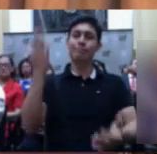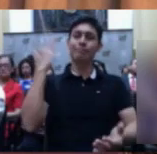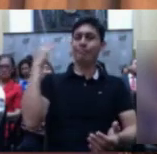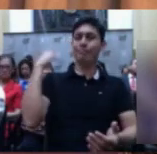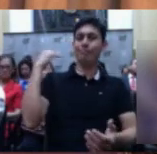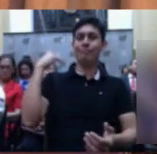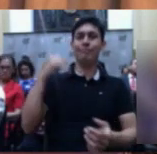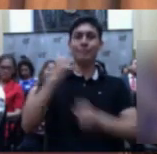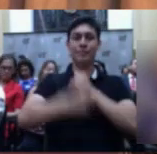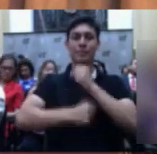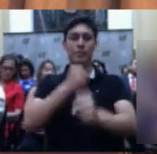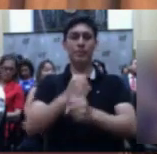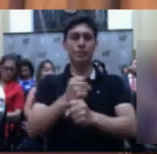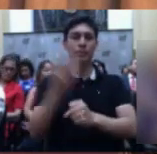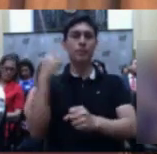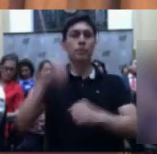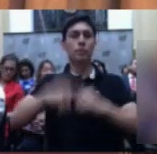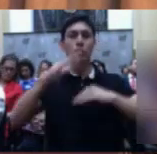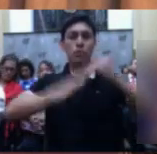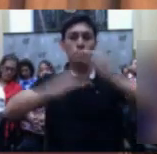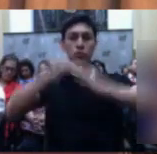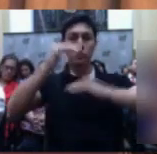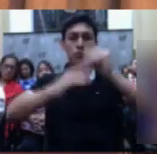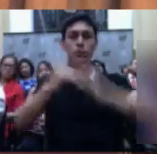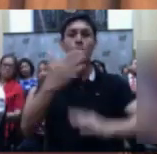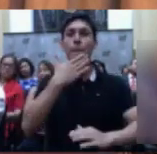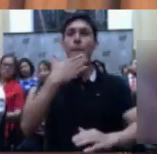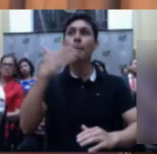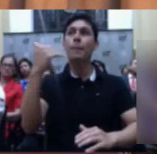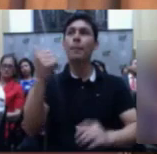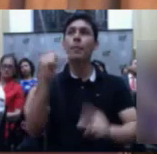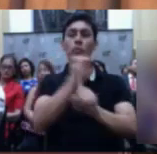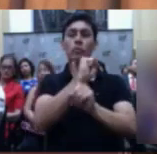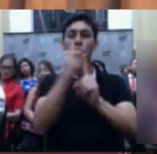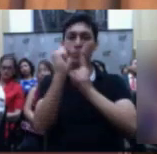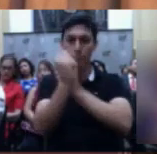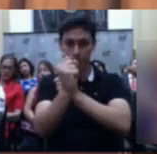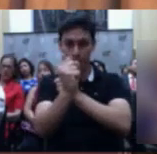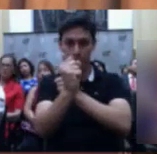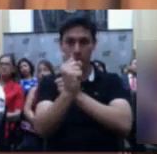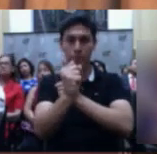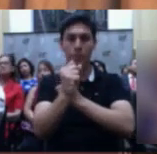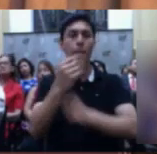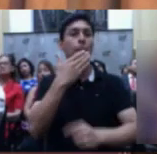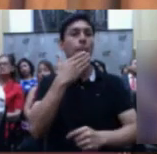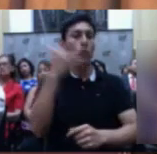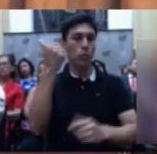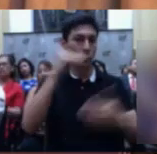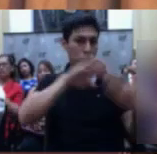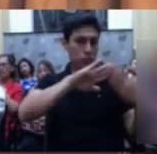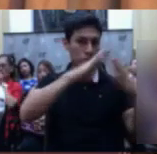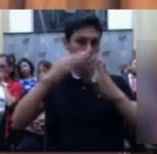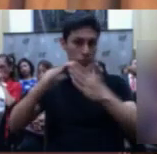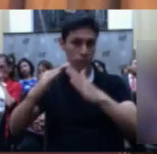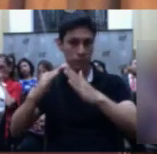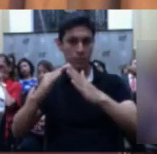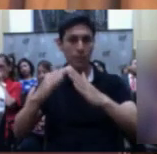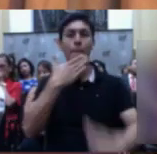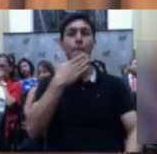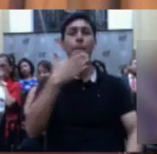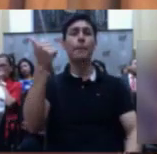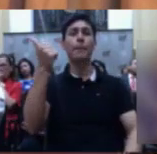atrás: construir una mejor sociedad, pero sin duda también una mejor ciudad y un mejor